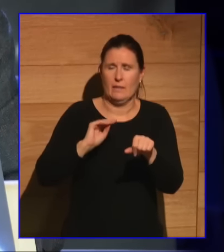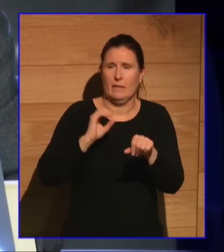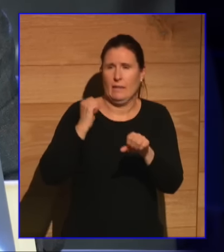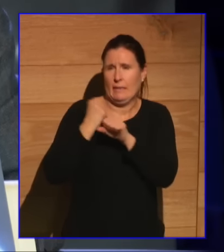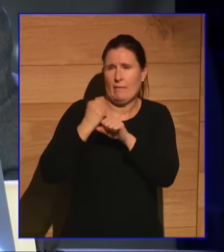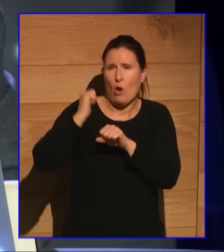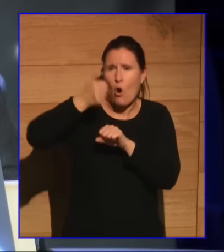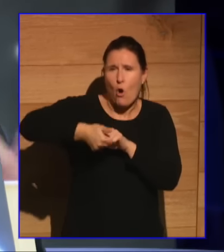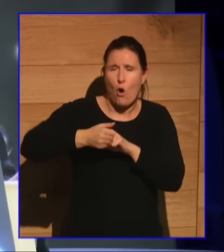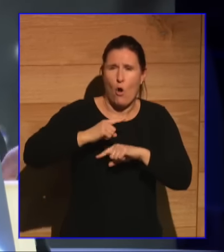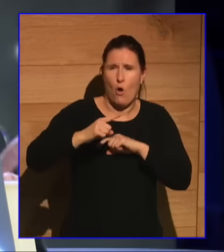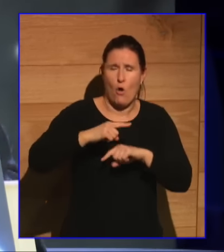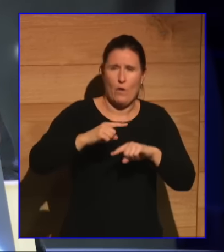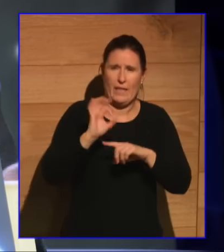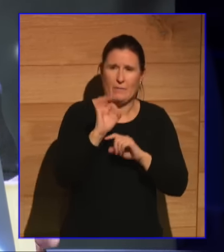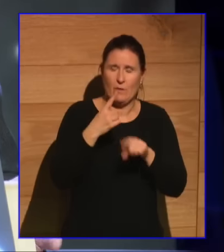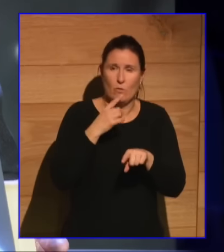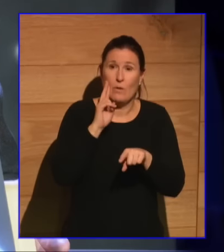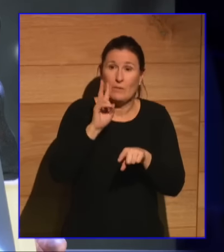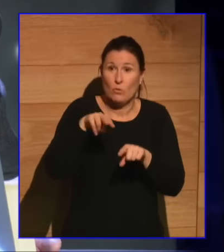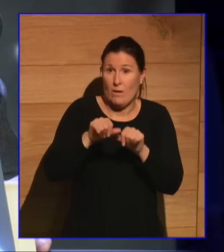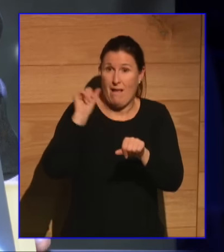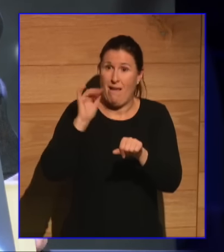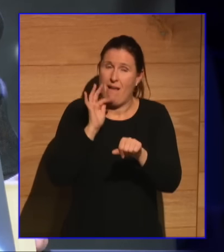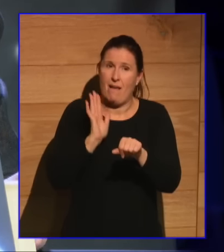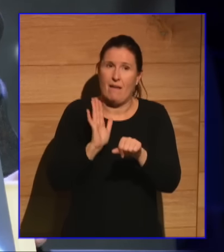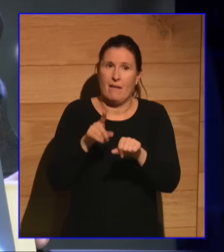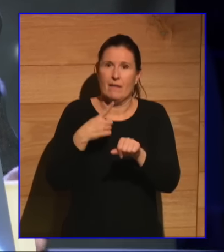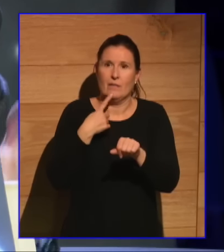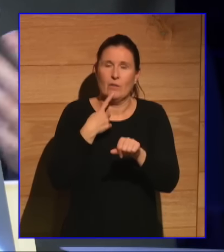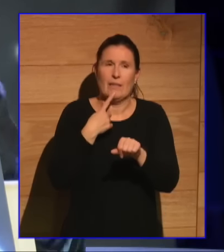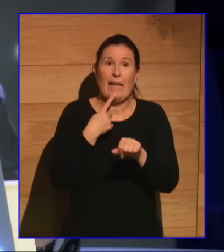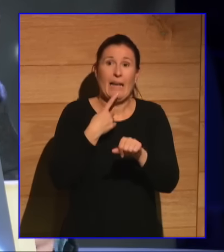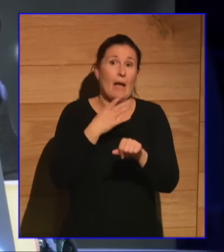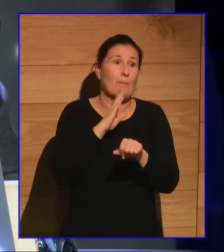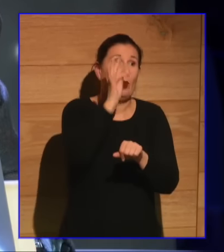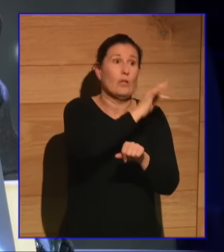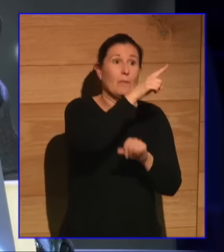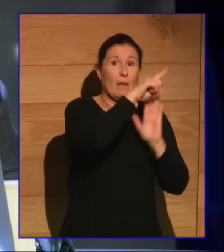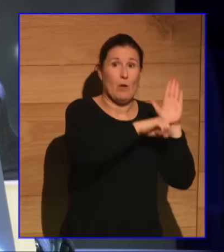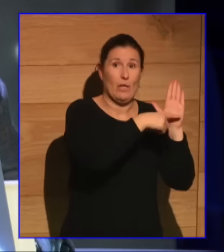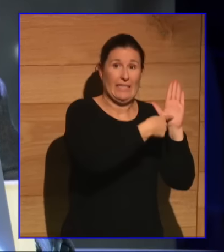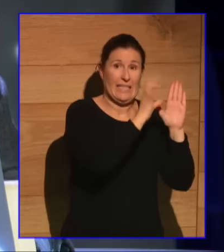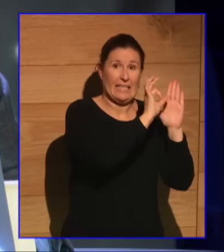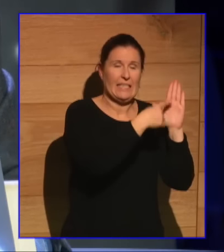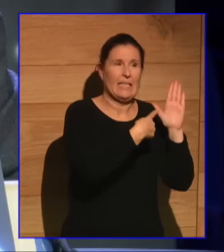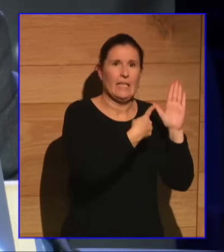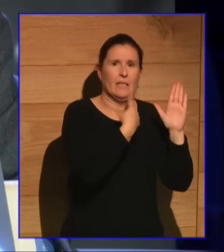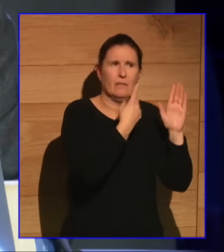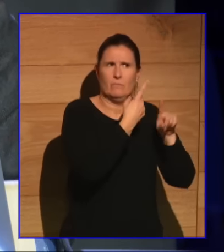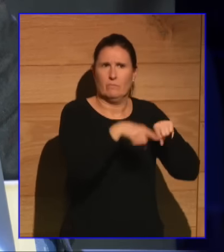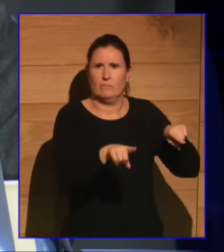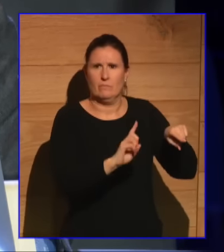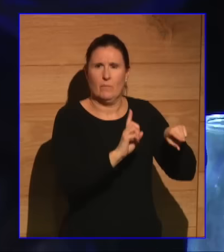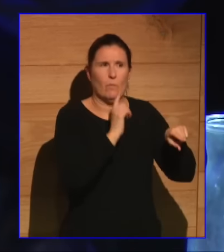y que, claro, tampoco te recuerda en ese momento aún a la lista de Schindler, porque es fotografía en blanco y negro y por lo tanto la respuesta es distinta. No